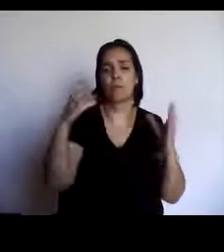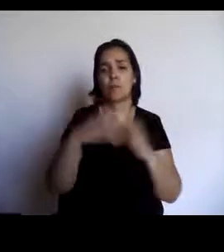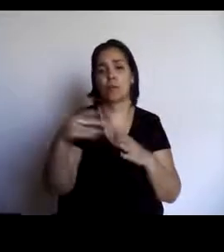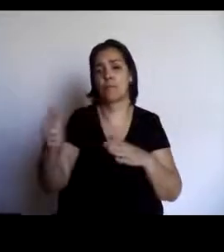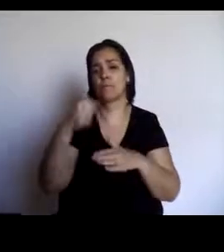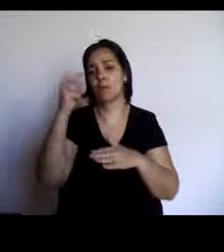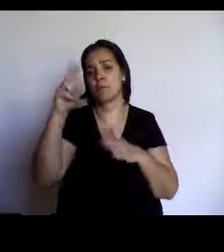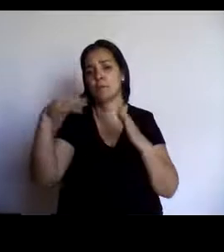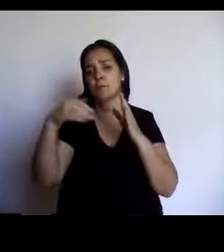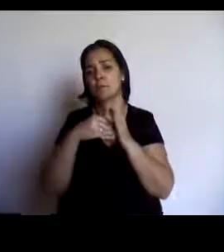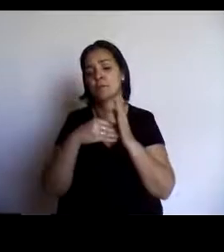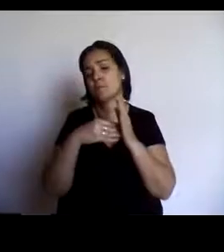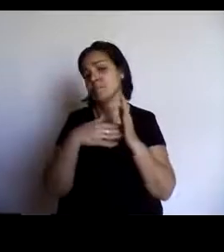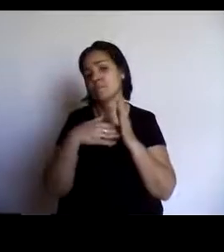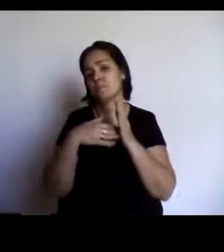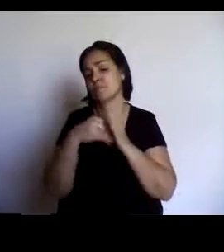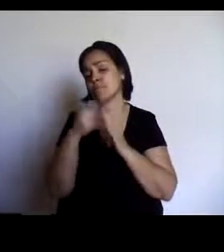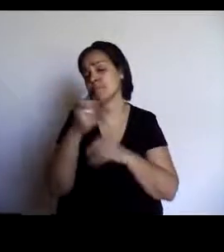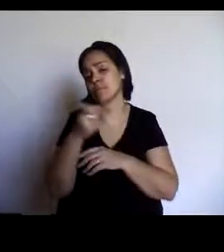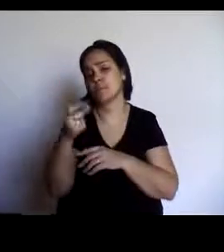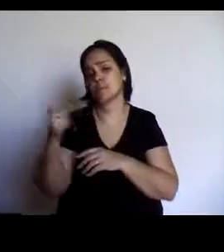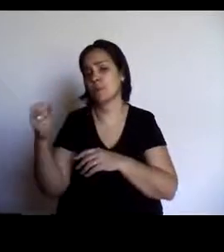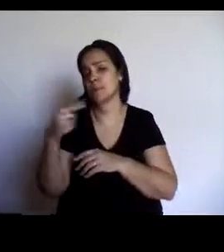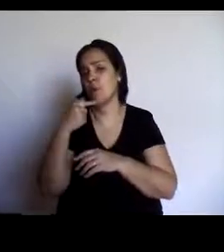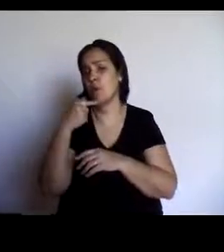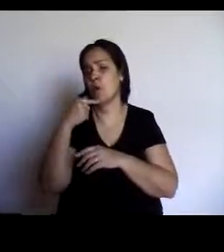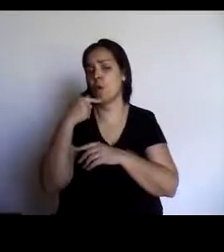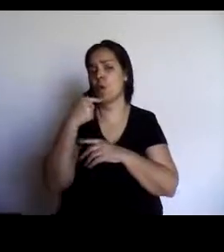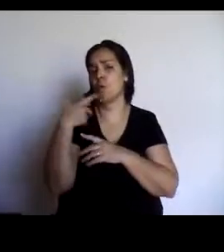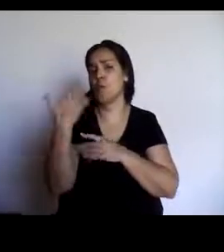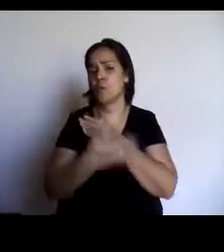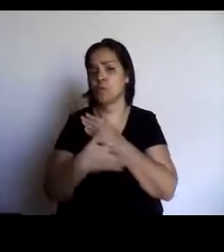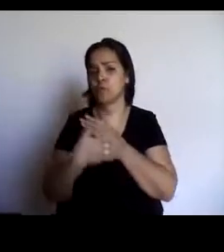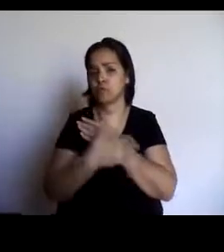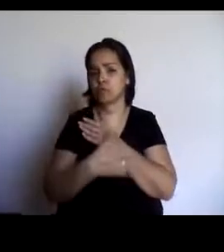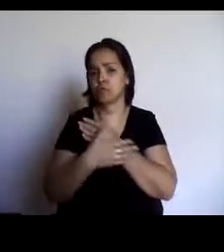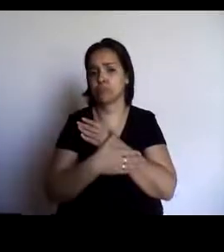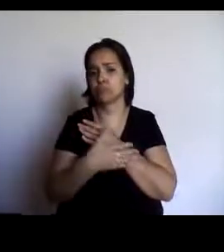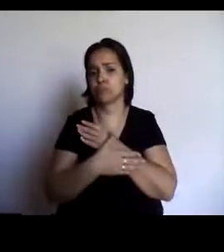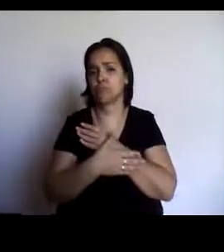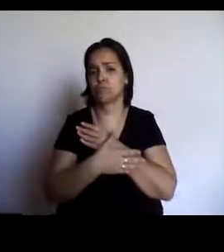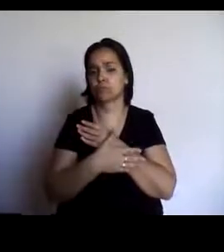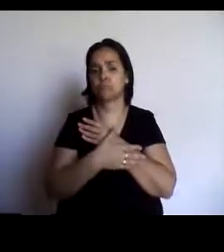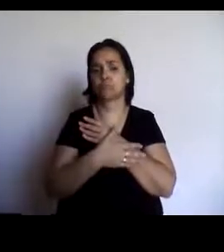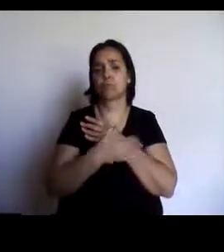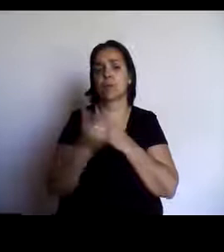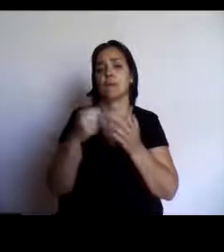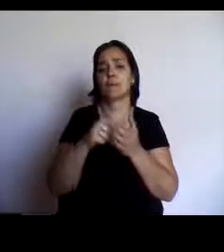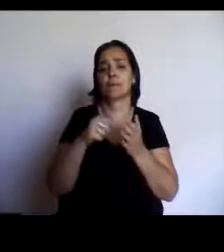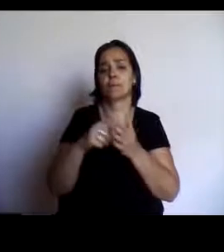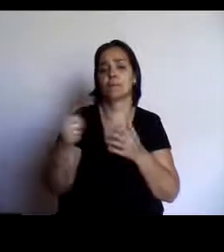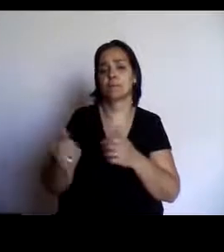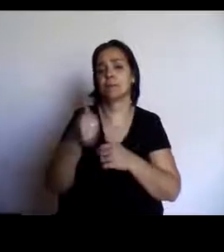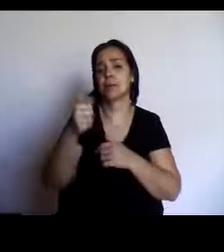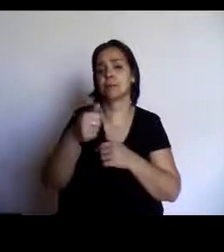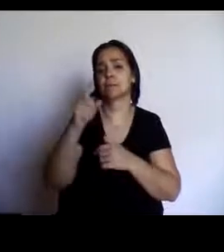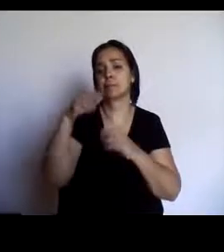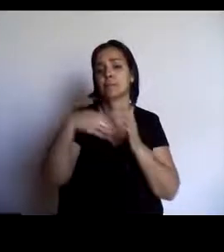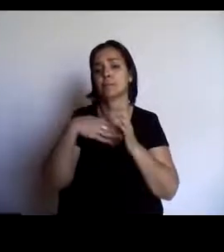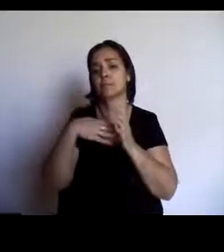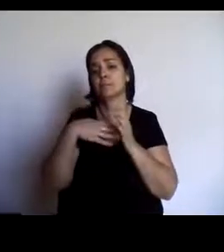municipios agrupados, o lo que el Ministerio llamaba conurbación, que era un municipio de más de 20.000 habitantes y sus municipios limítrofes,